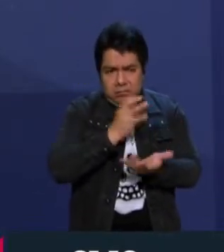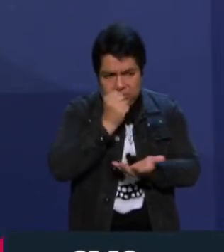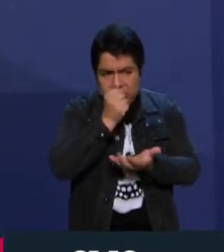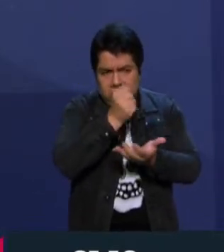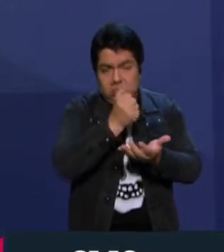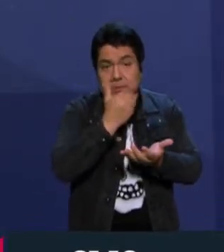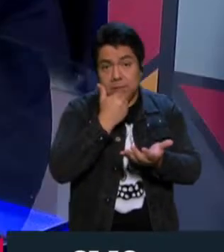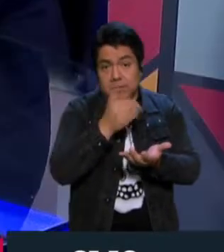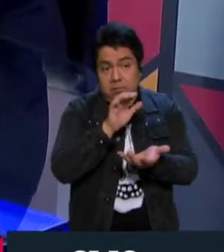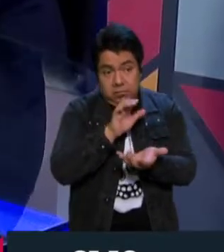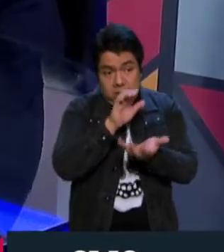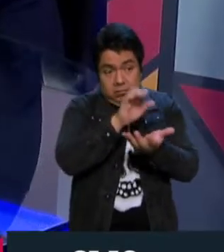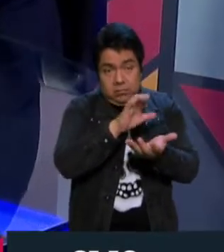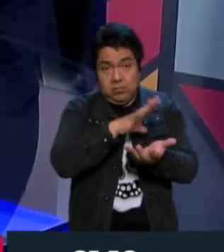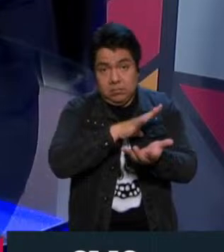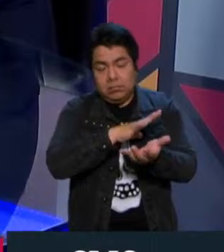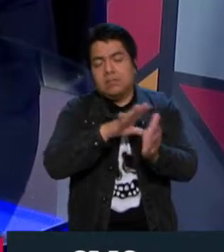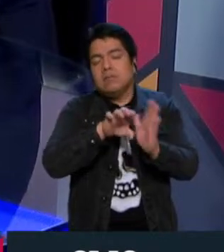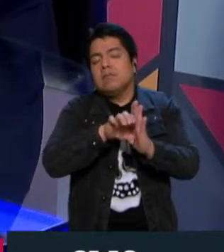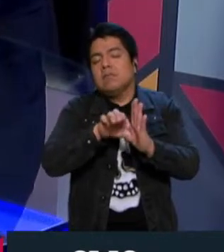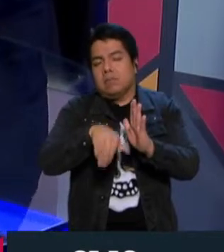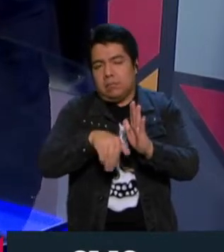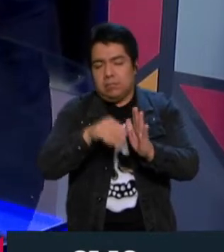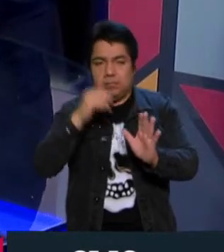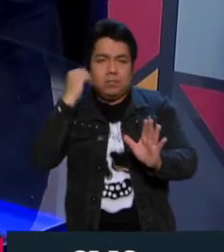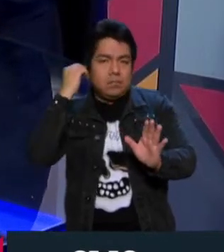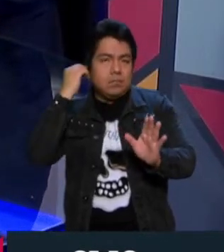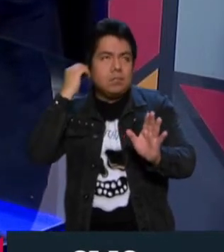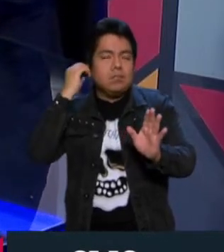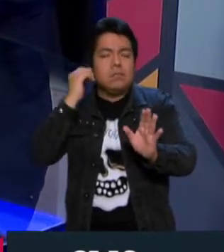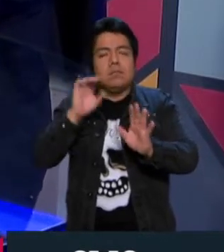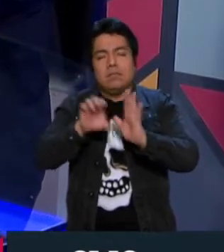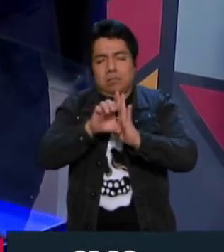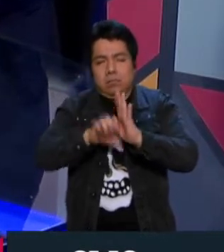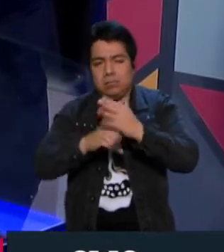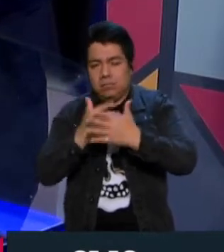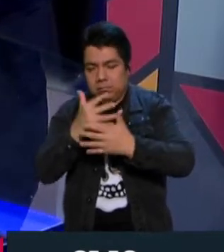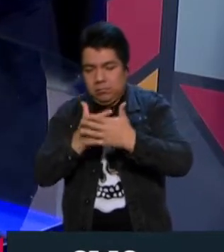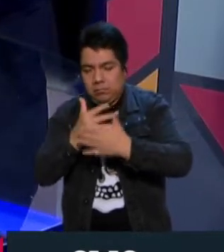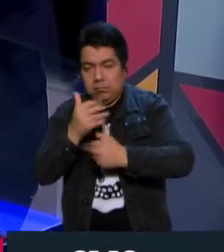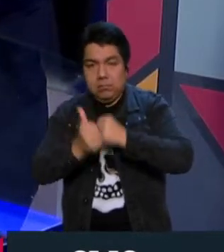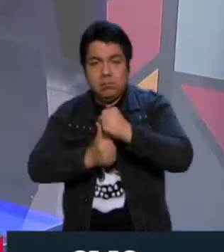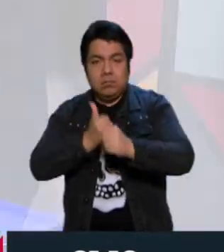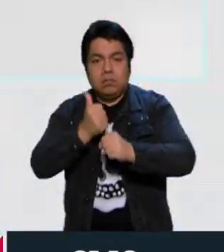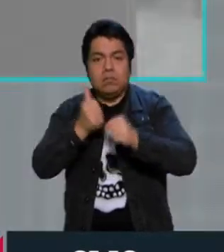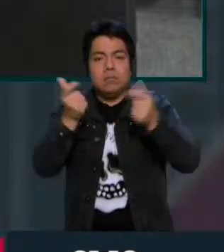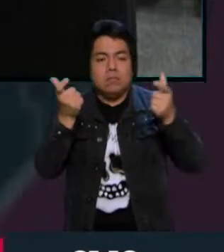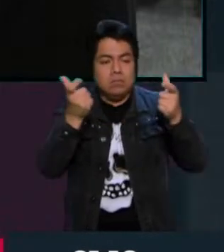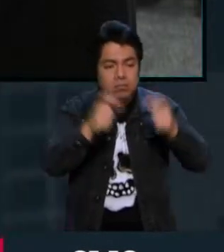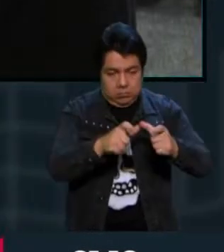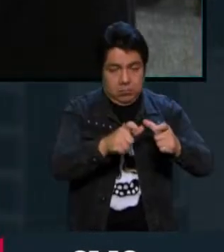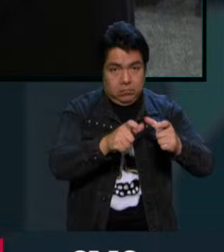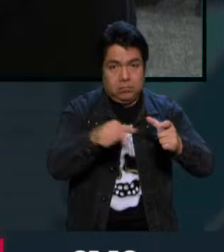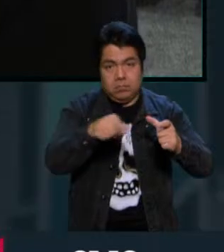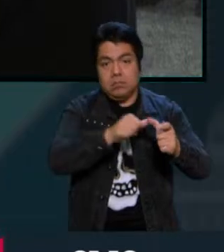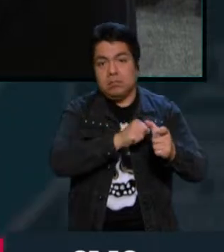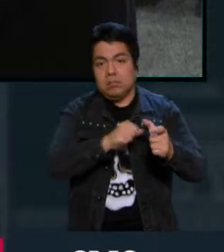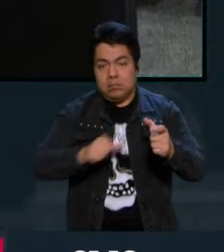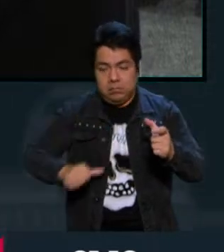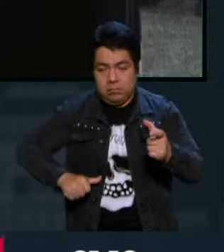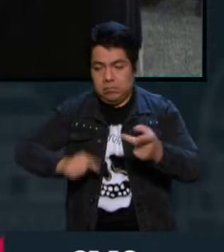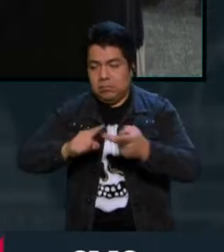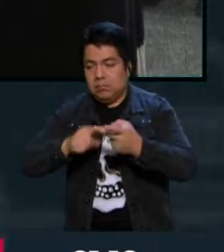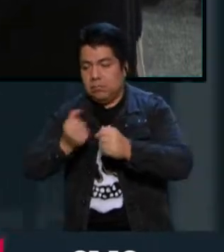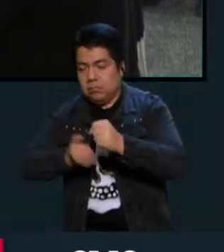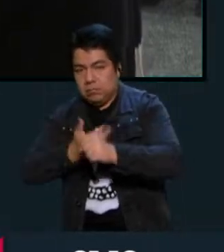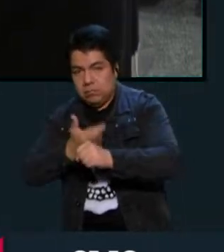si además, o sea, te pongo un ejemplo, si vienen los 15 años y el pastel lo pagamos entre las alcaldías, la Secretaría de Cultura